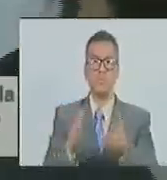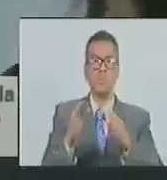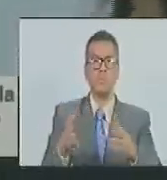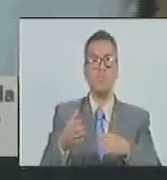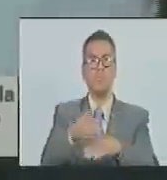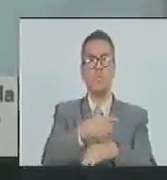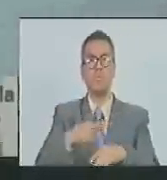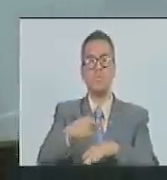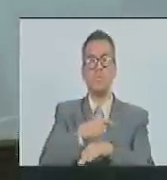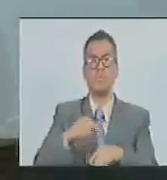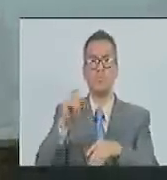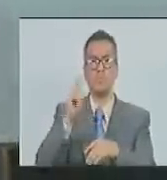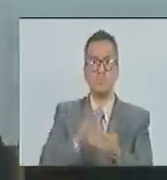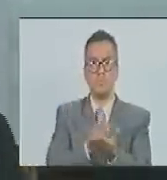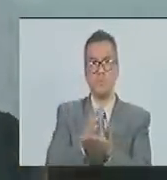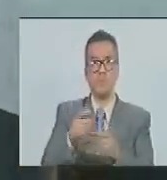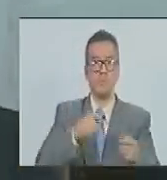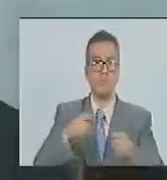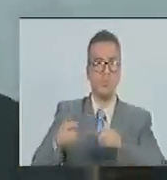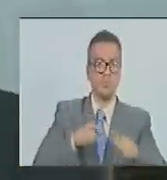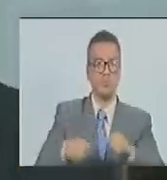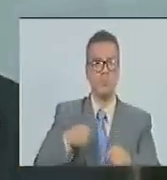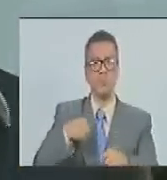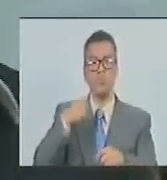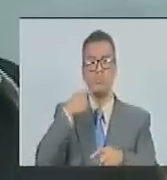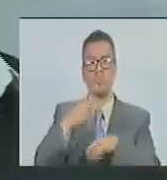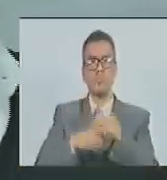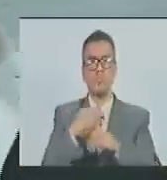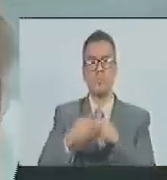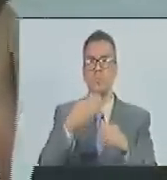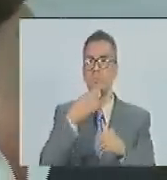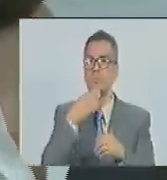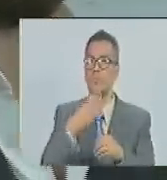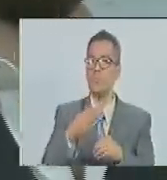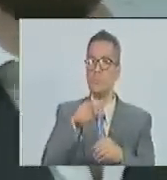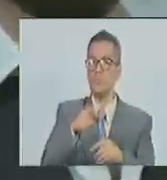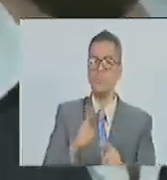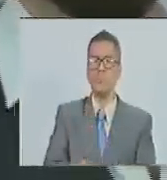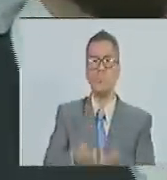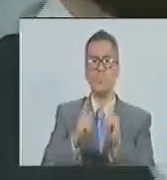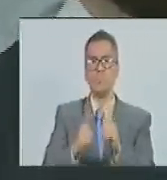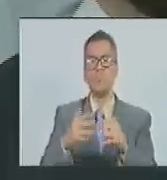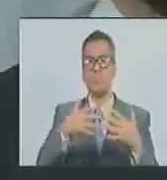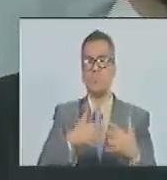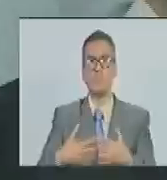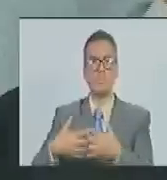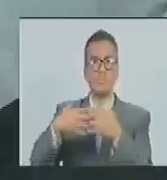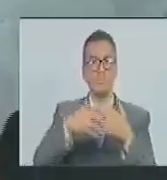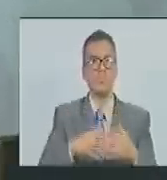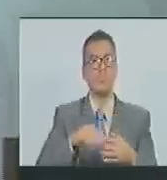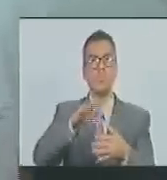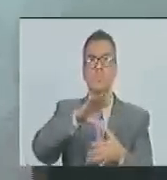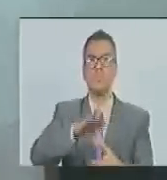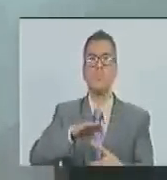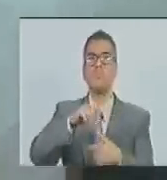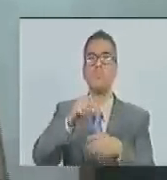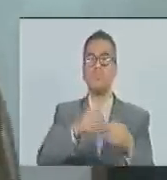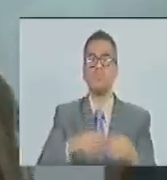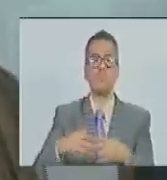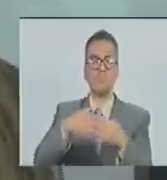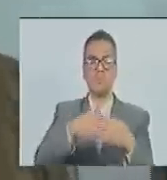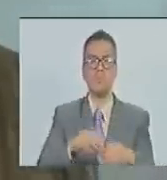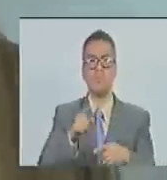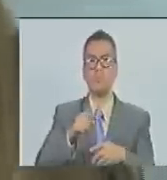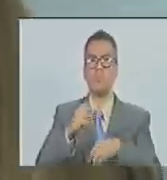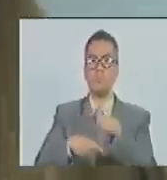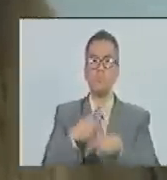Estado venezolano a continuar las acciones tendentes a exigir a las autoridades de los Estados Unidos de América para que procedan